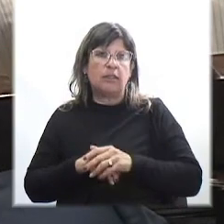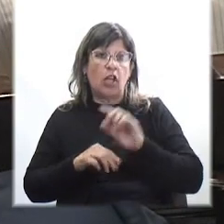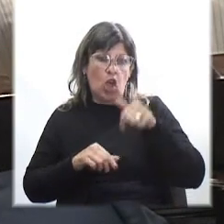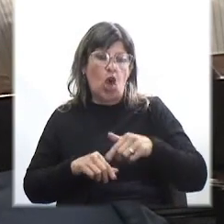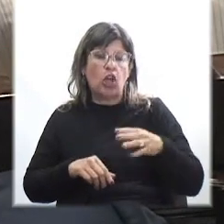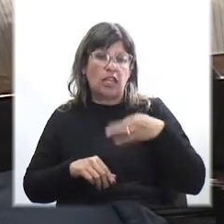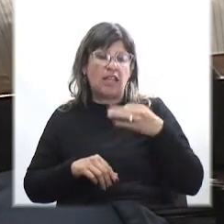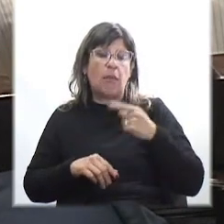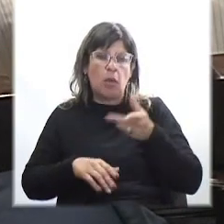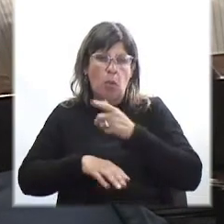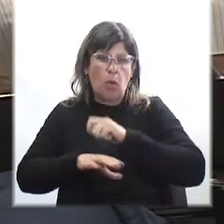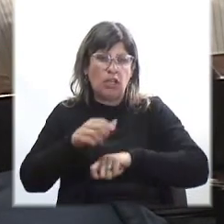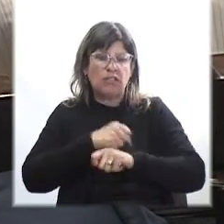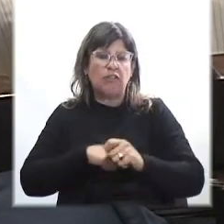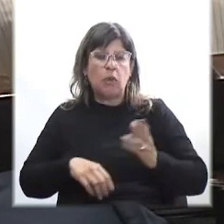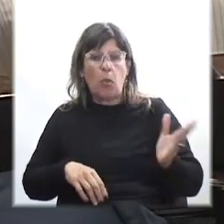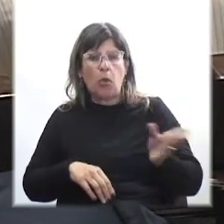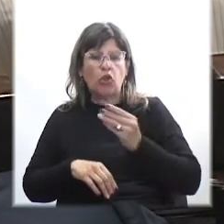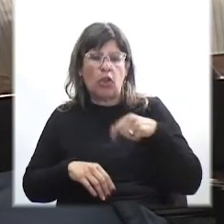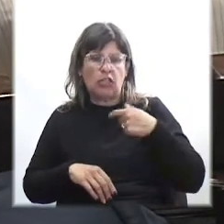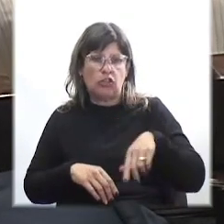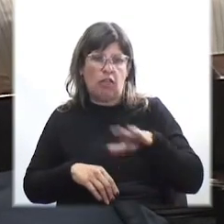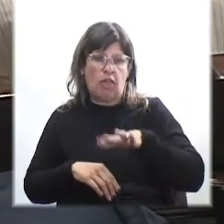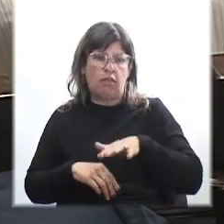están vivas por el esfuerzo de toda la sociedad.